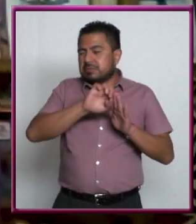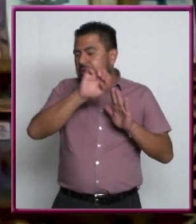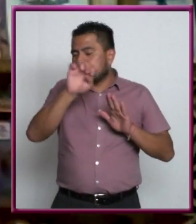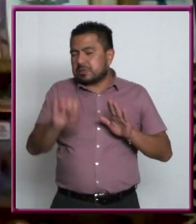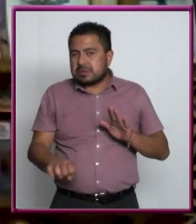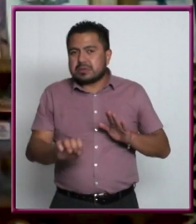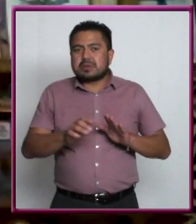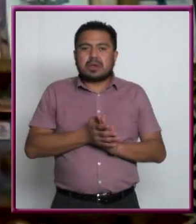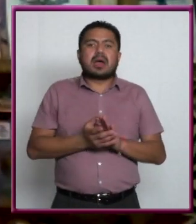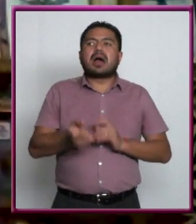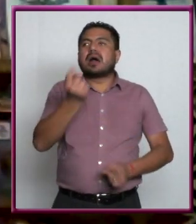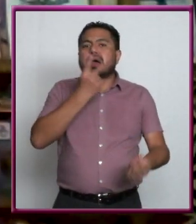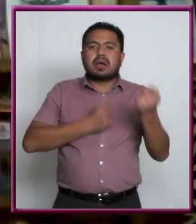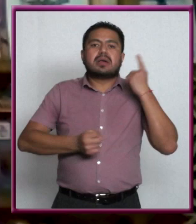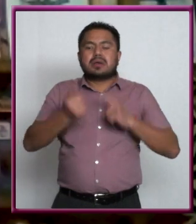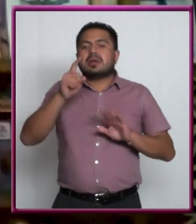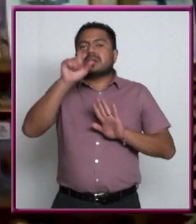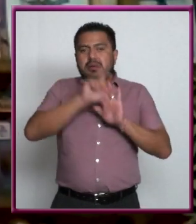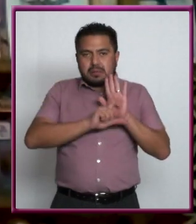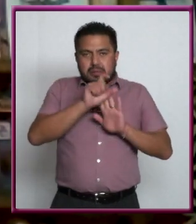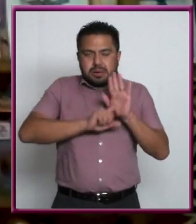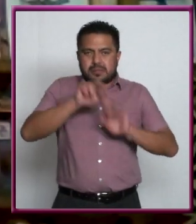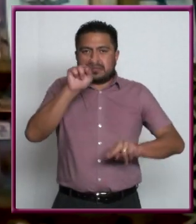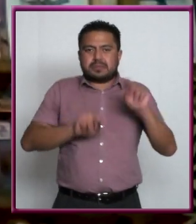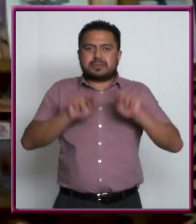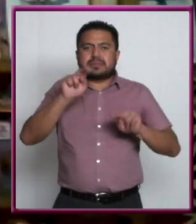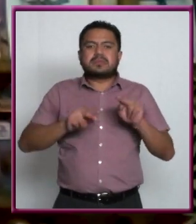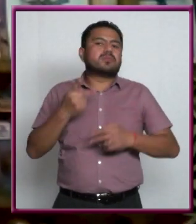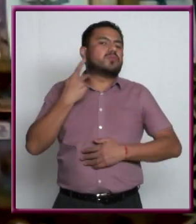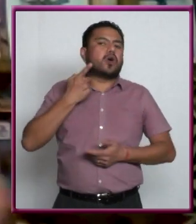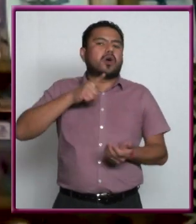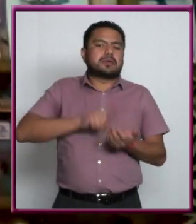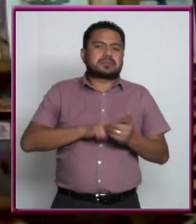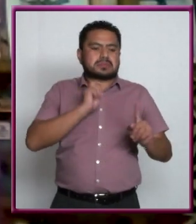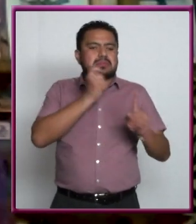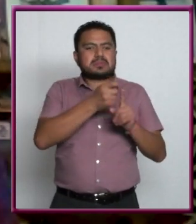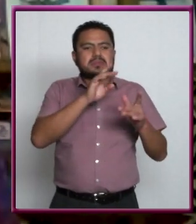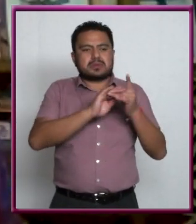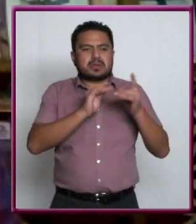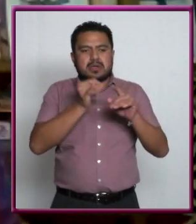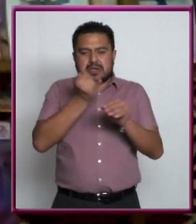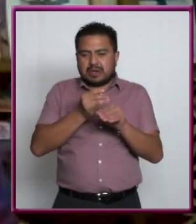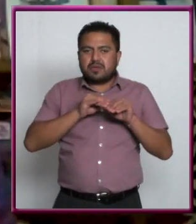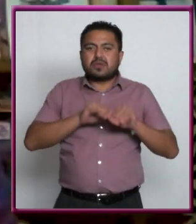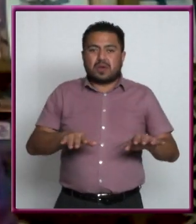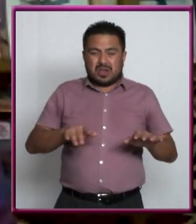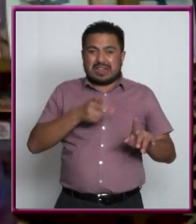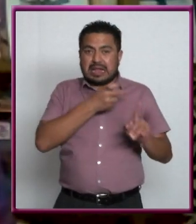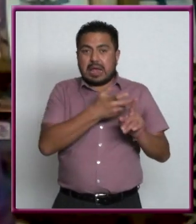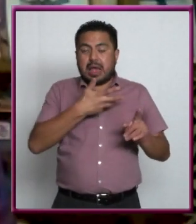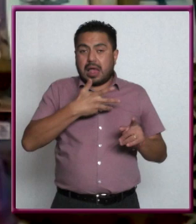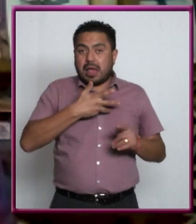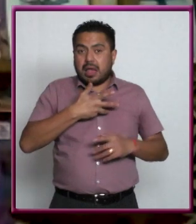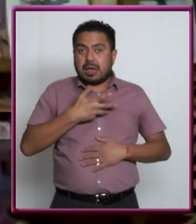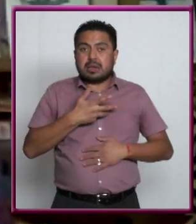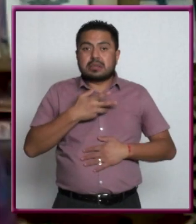por ejemplo, en algunos casos Instagram, depende también de sus políticas, ¿no? De contenidos.